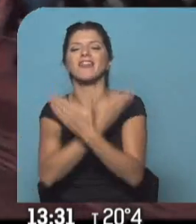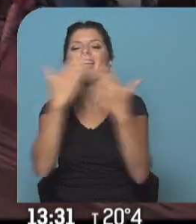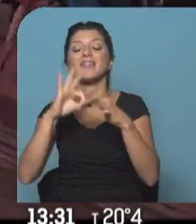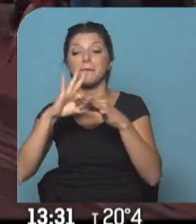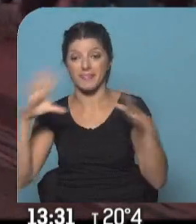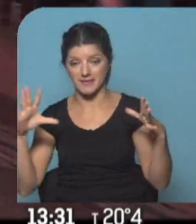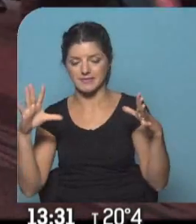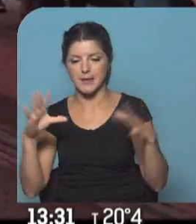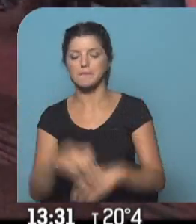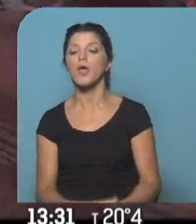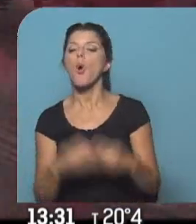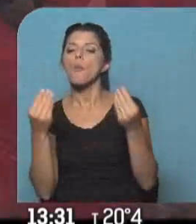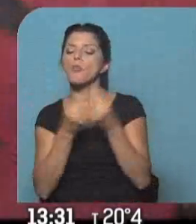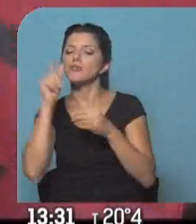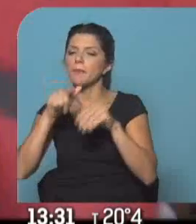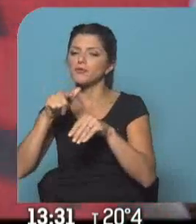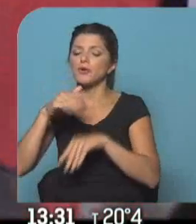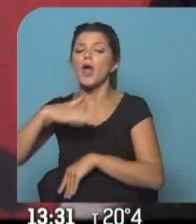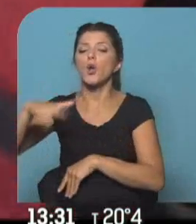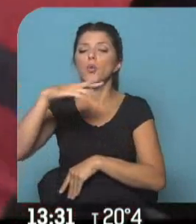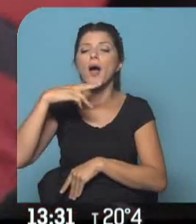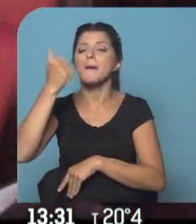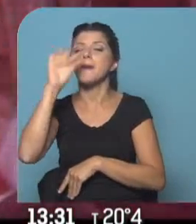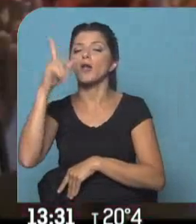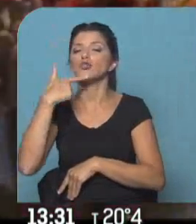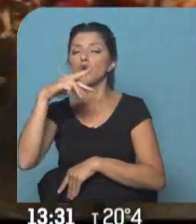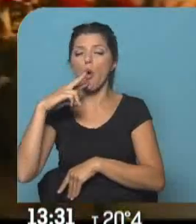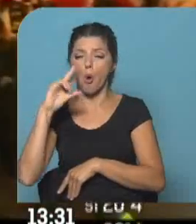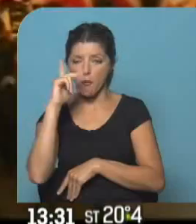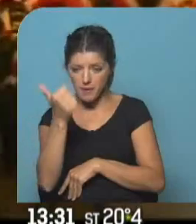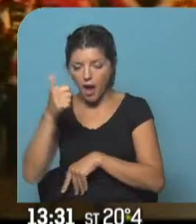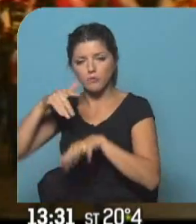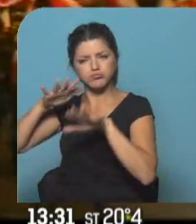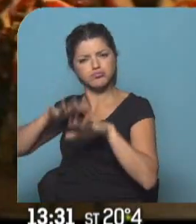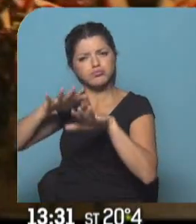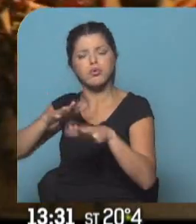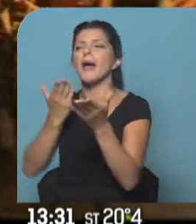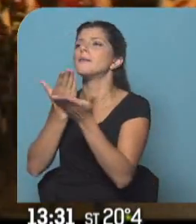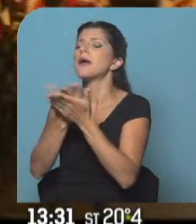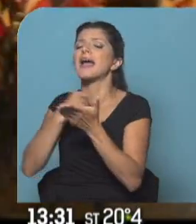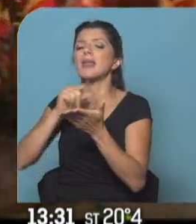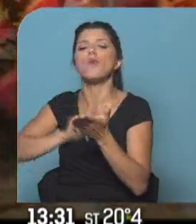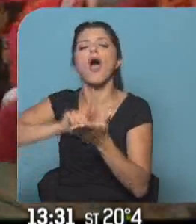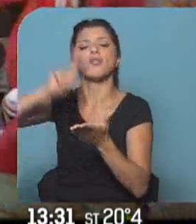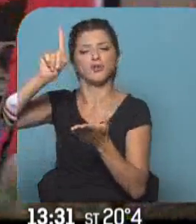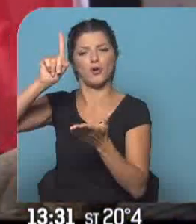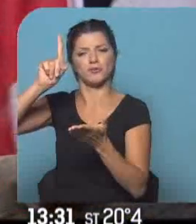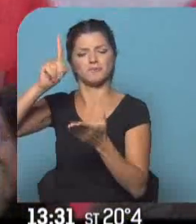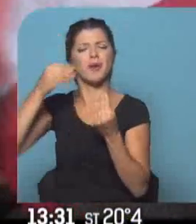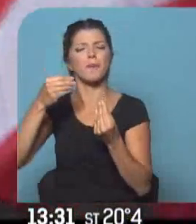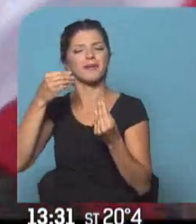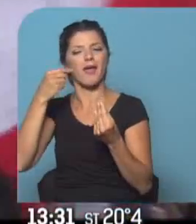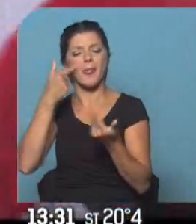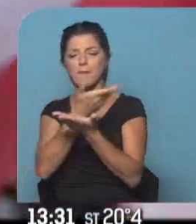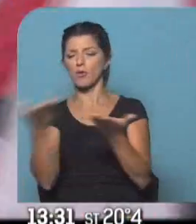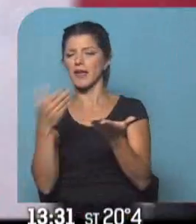manifestantes nacionalistas se movilizaron por las calles de Varsovia bajo el lema "Queremos a Dios", reivindicando la importancia del catolicismo